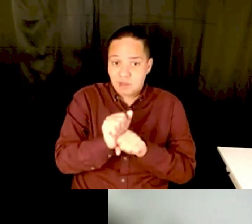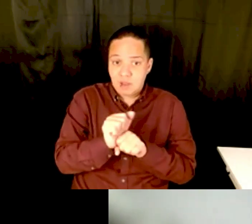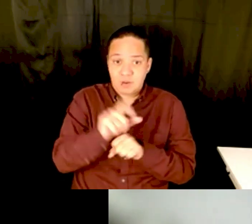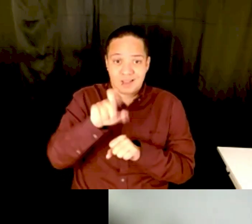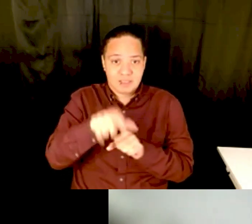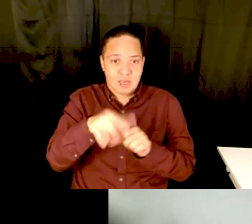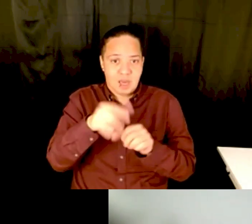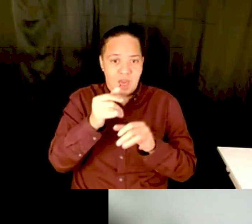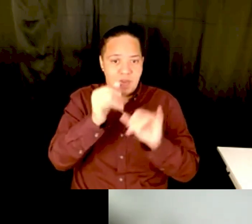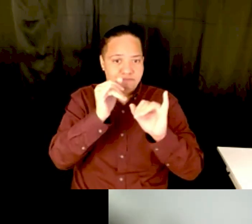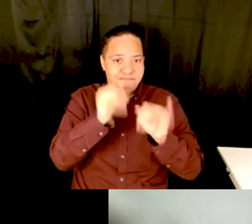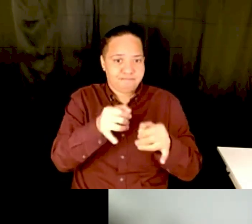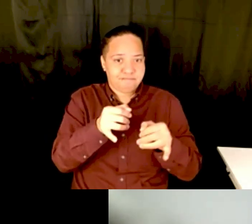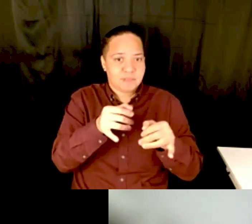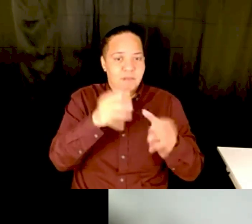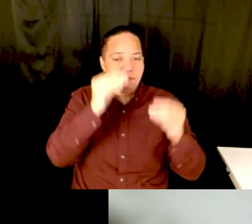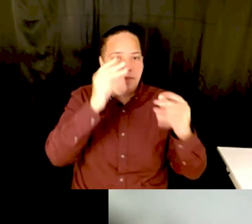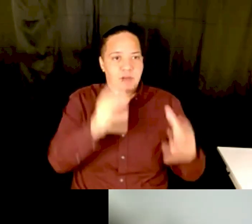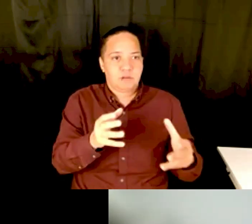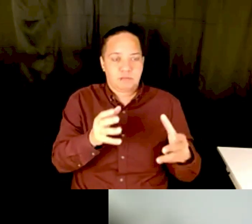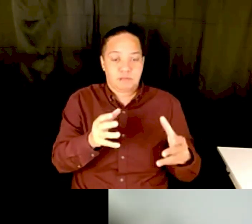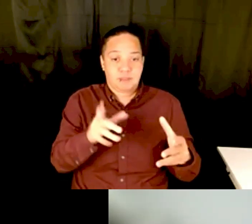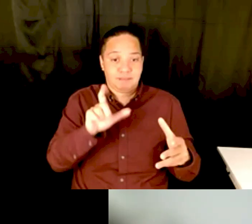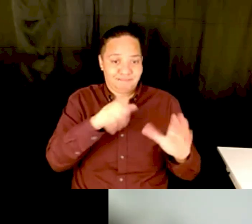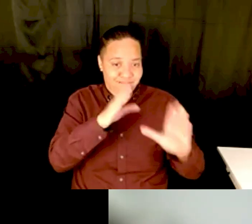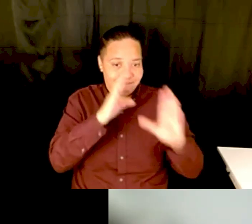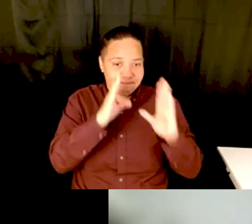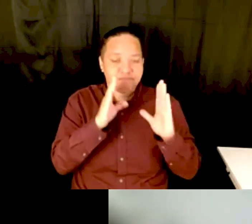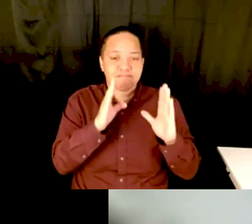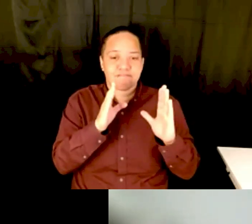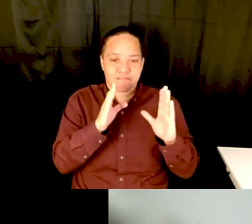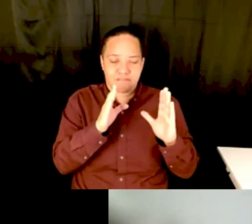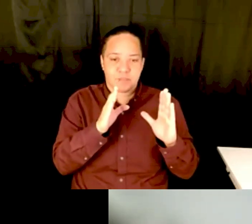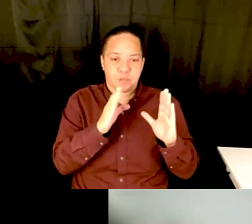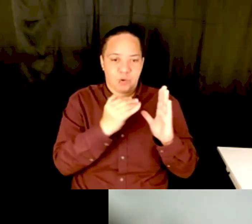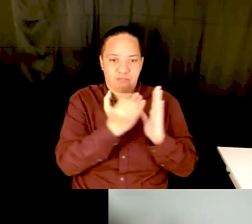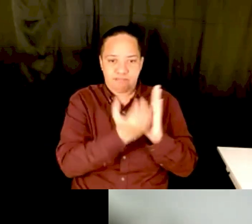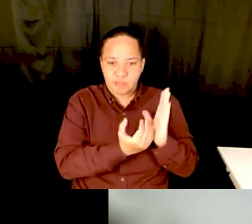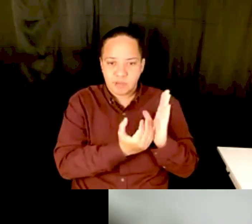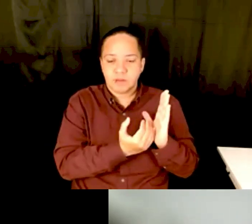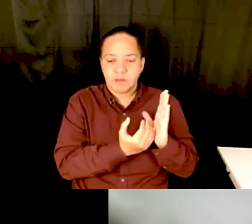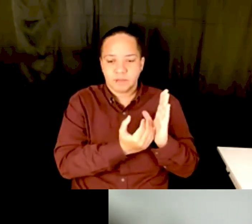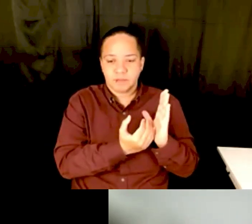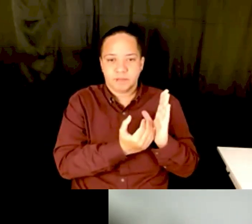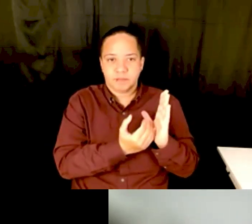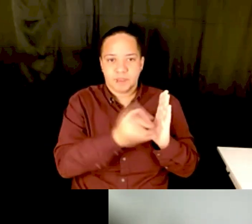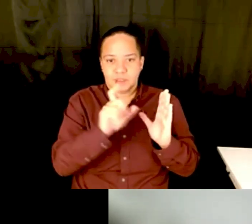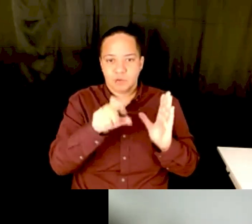maestro, que definitivamente hay que atenderlo, ¿verdad?, con el protocolo y los procedimientos que eso